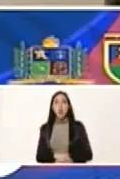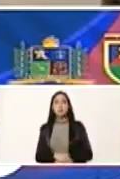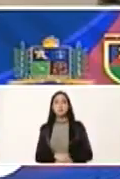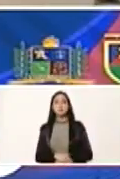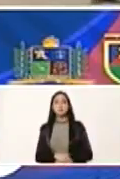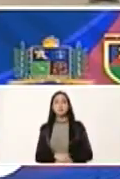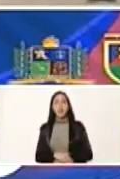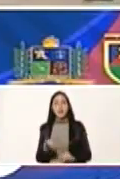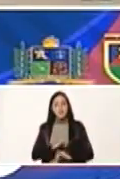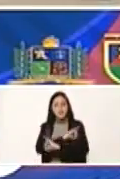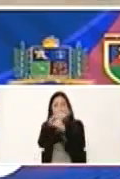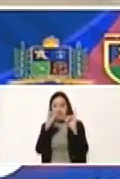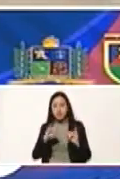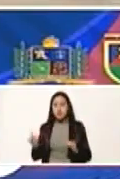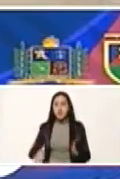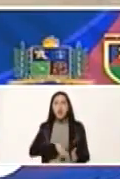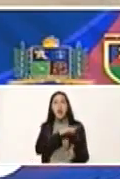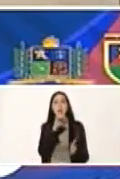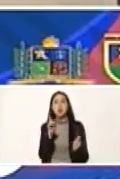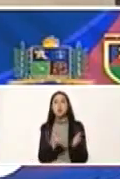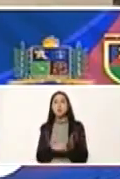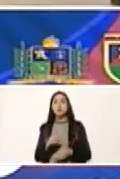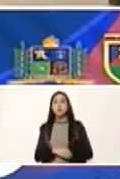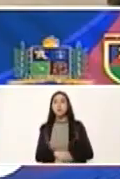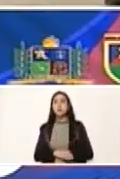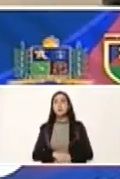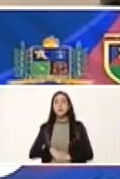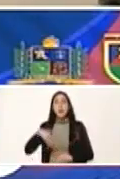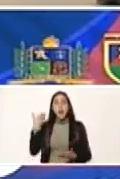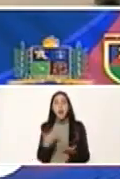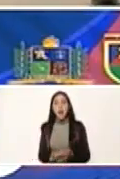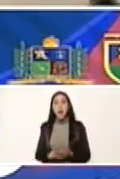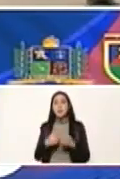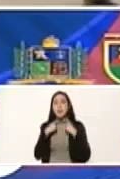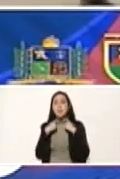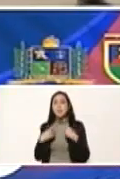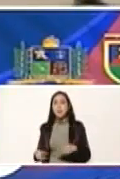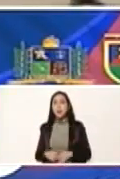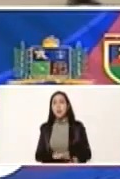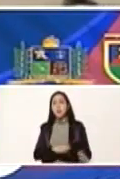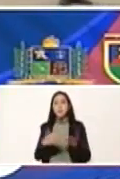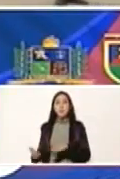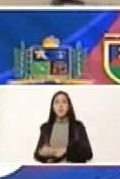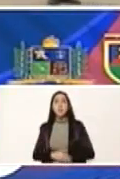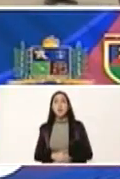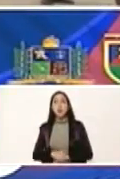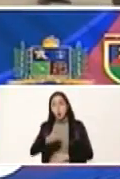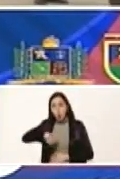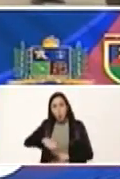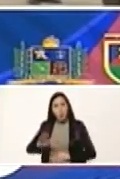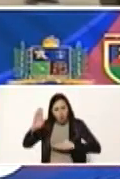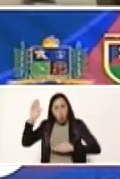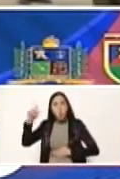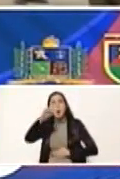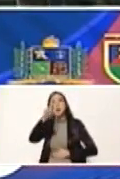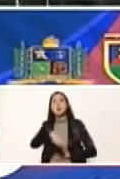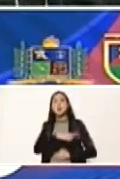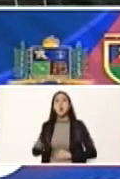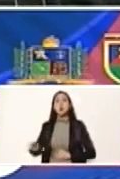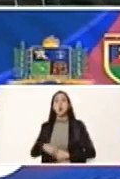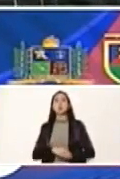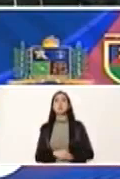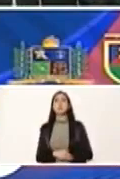felicidad absoluta, hasta perder la vida si fuese necesario. ¿Lo juran ustedes?